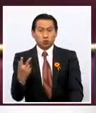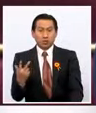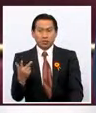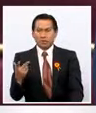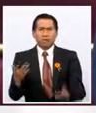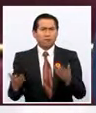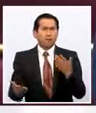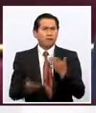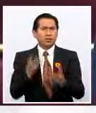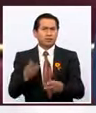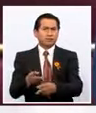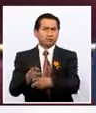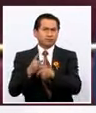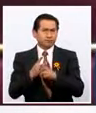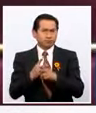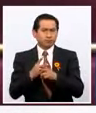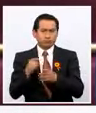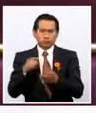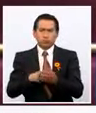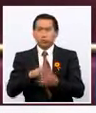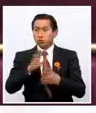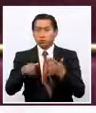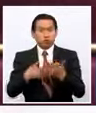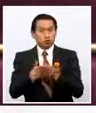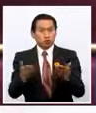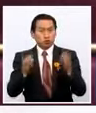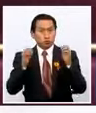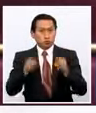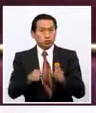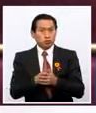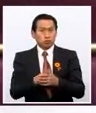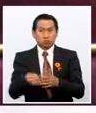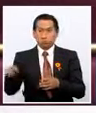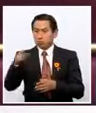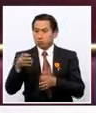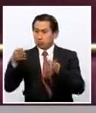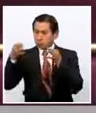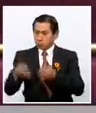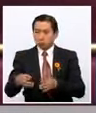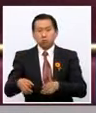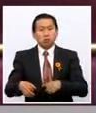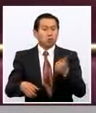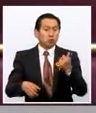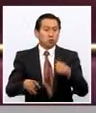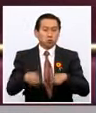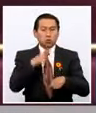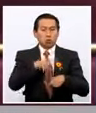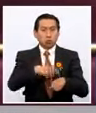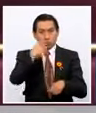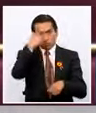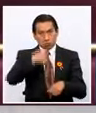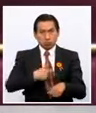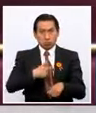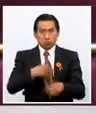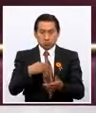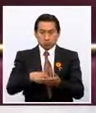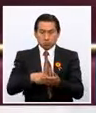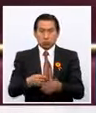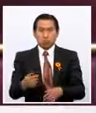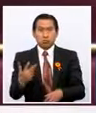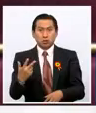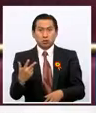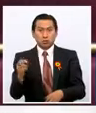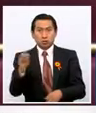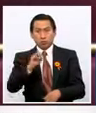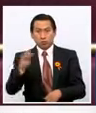fácil un crédito para todos formales e informales un crédito a una tasa del 3%